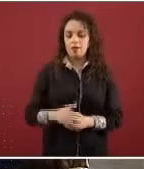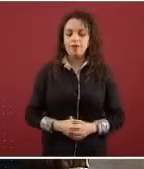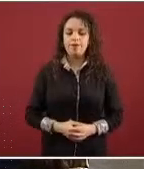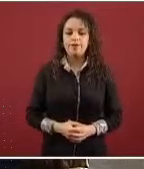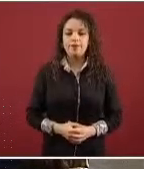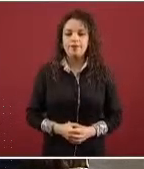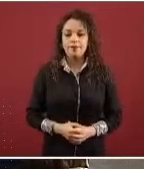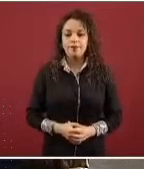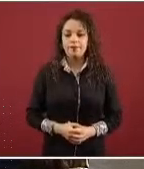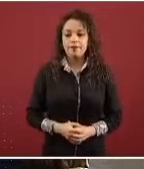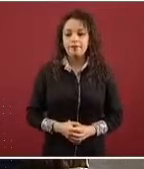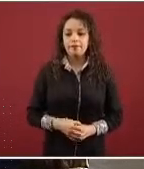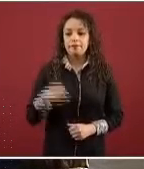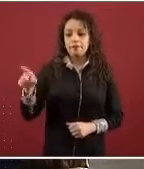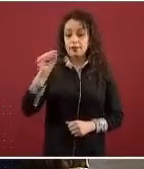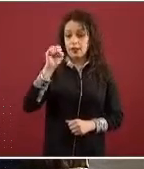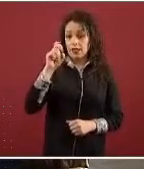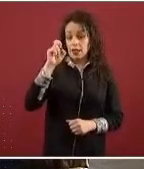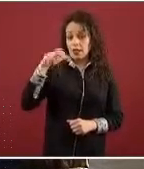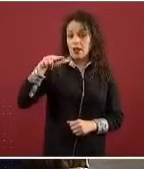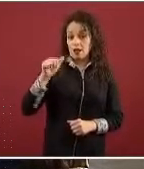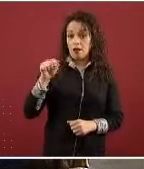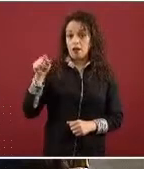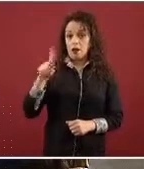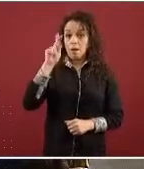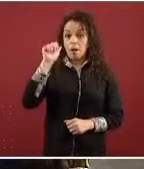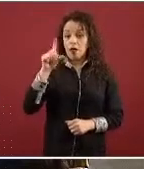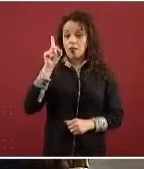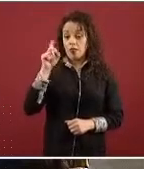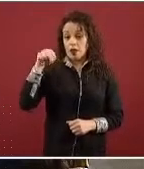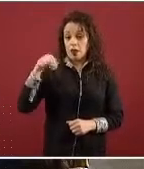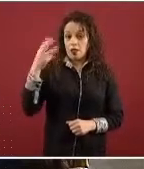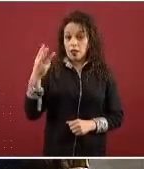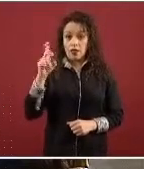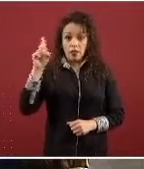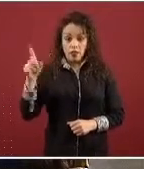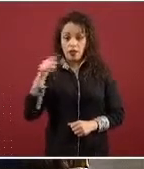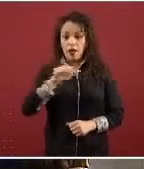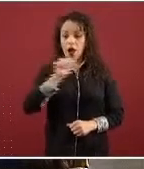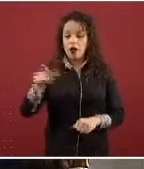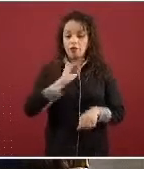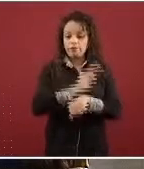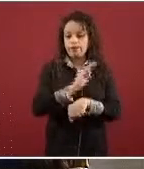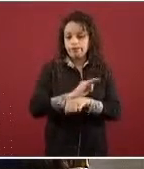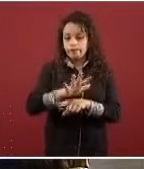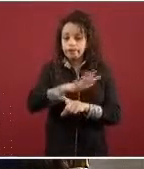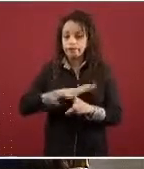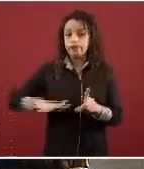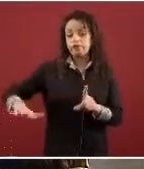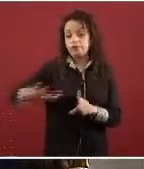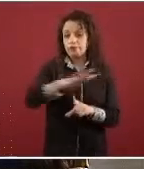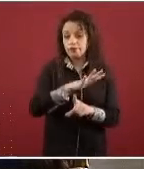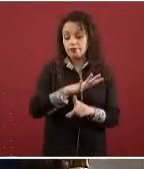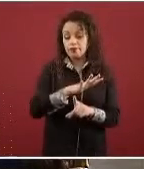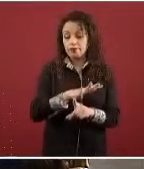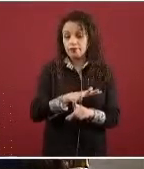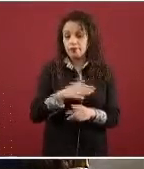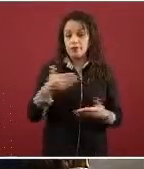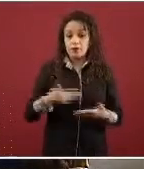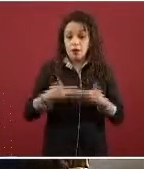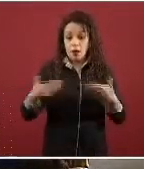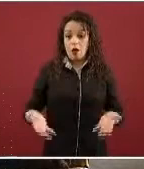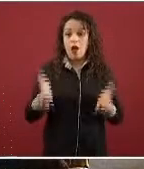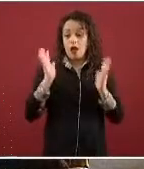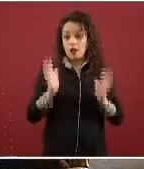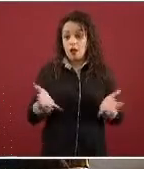Por parte de la Secretaría de la Defensa Nacional, el plan de N3E de auxilio a la población que se está poniendo en